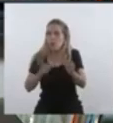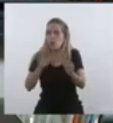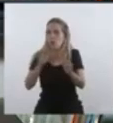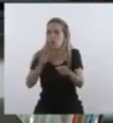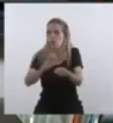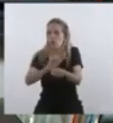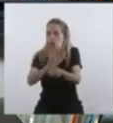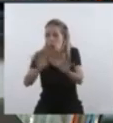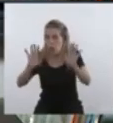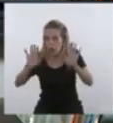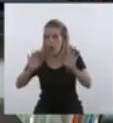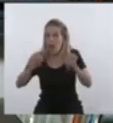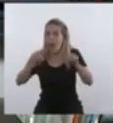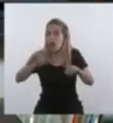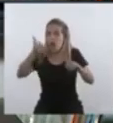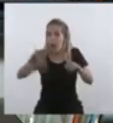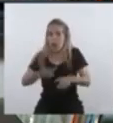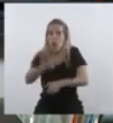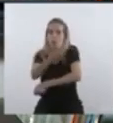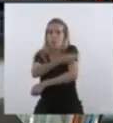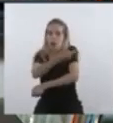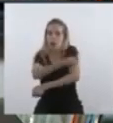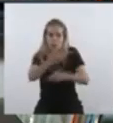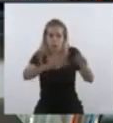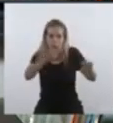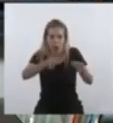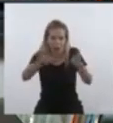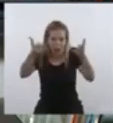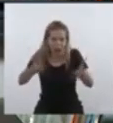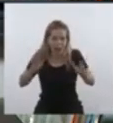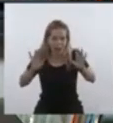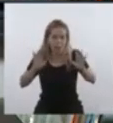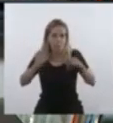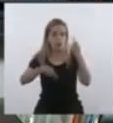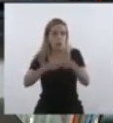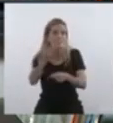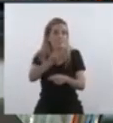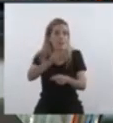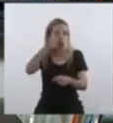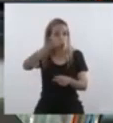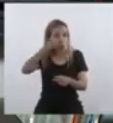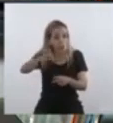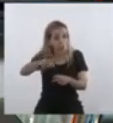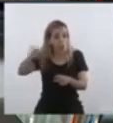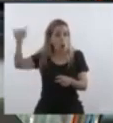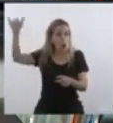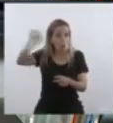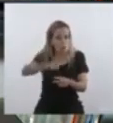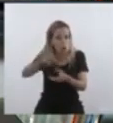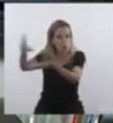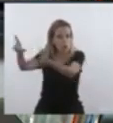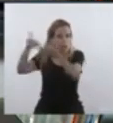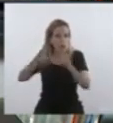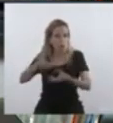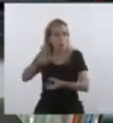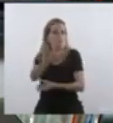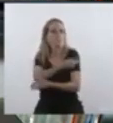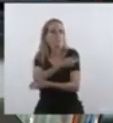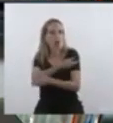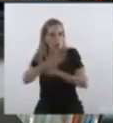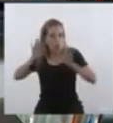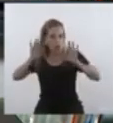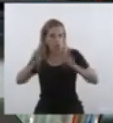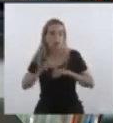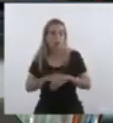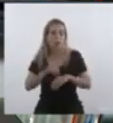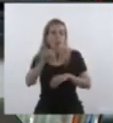vacuna. Las vacunas siguen llegando. Este fin de semana vamos a tener más vacunas. Y estamos haciendo